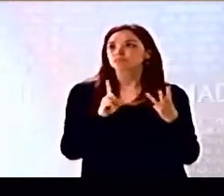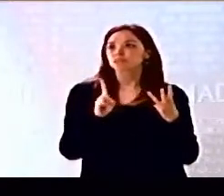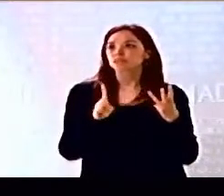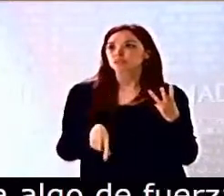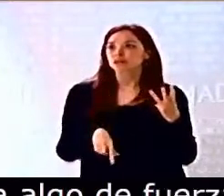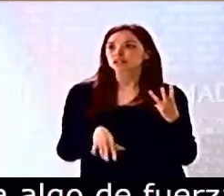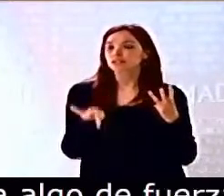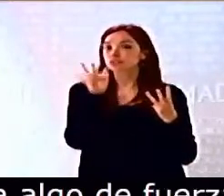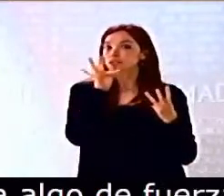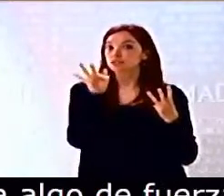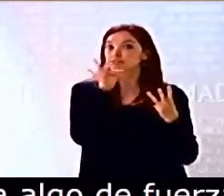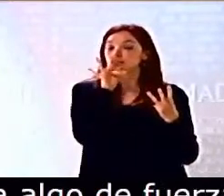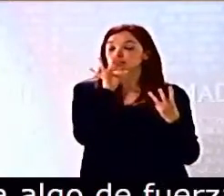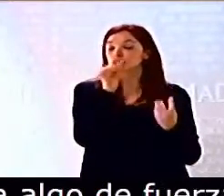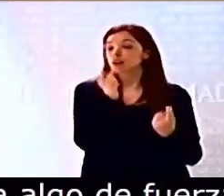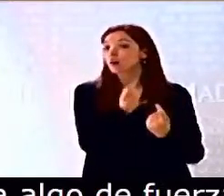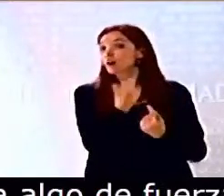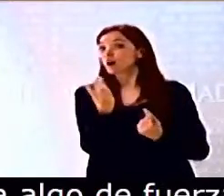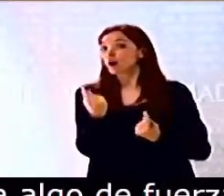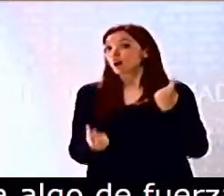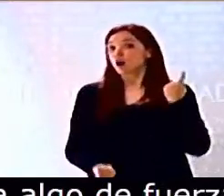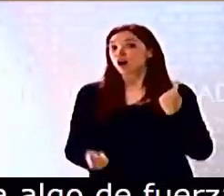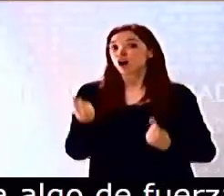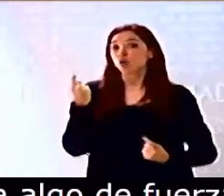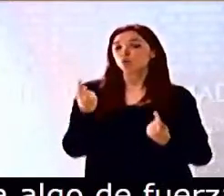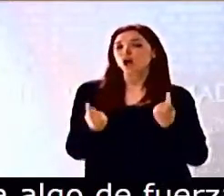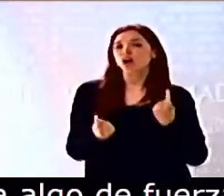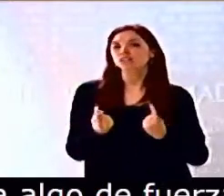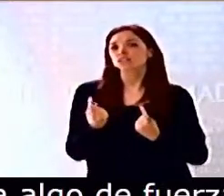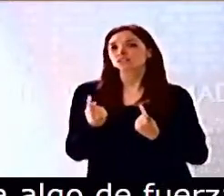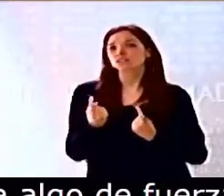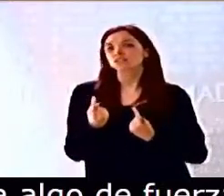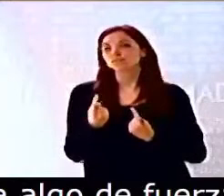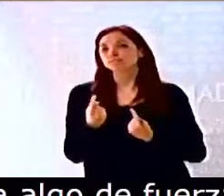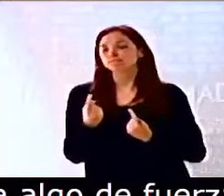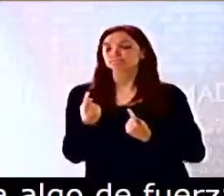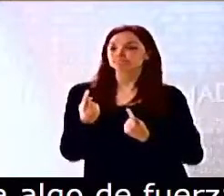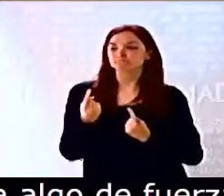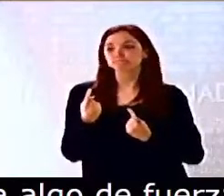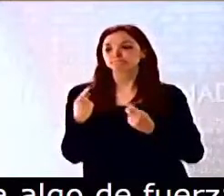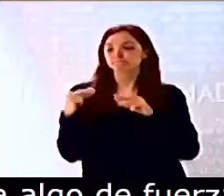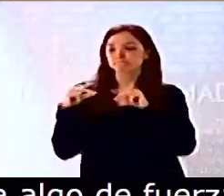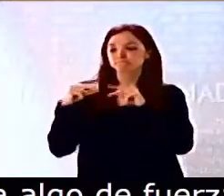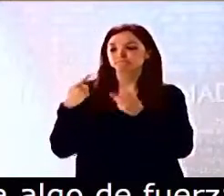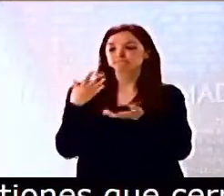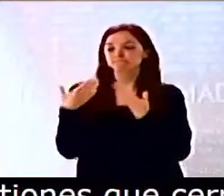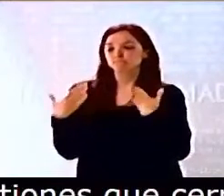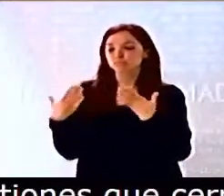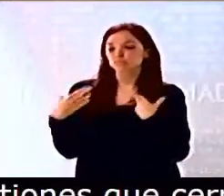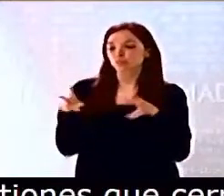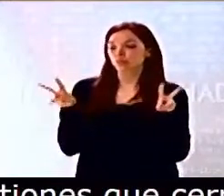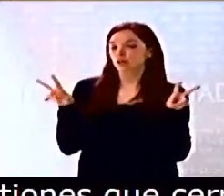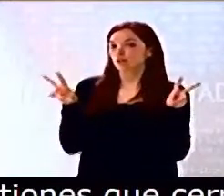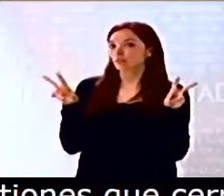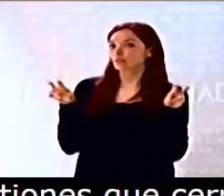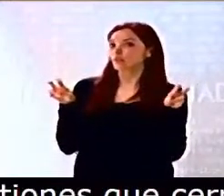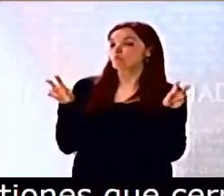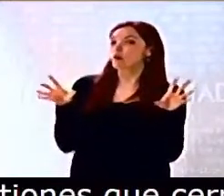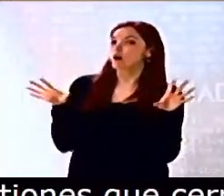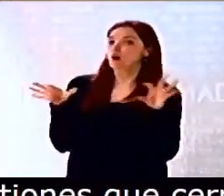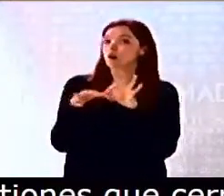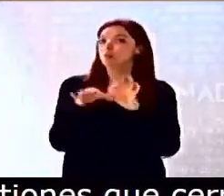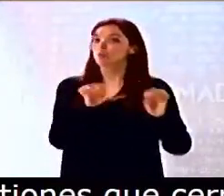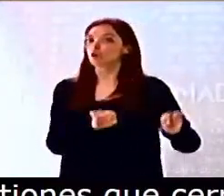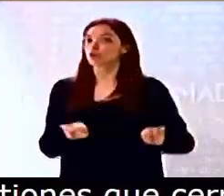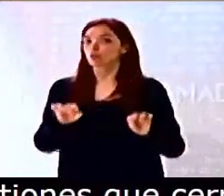Tenemos todavía algunas cuestiones que cerrar en relación con protección